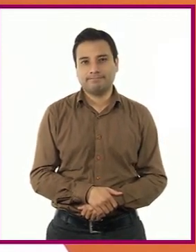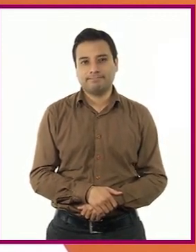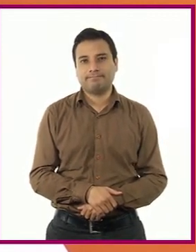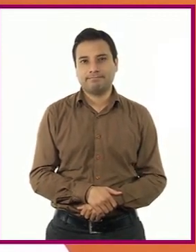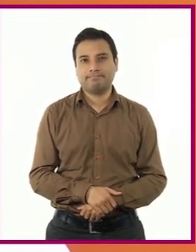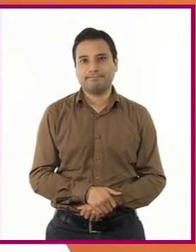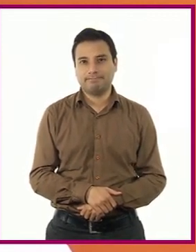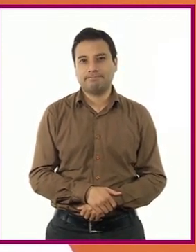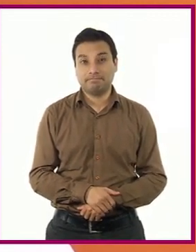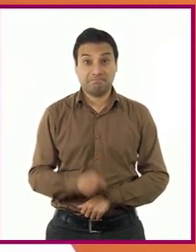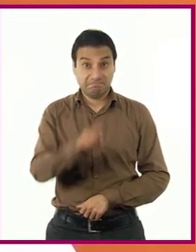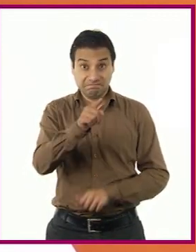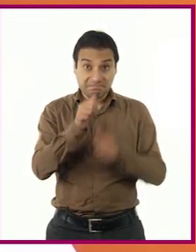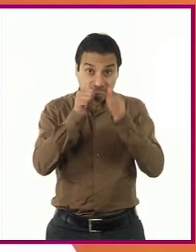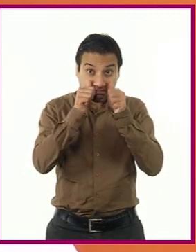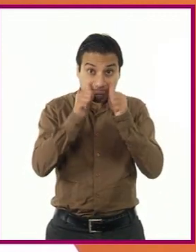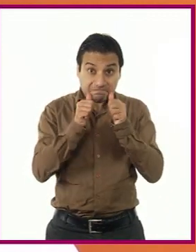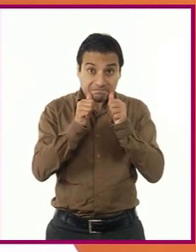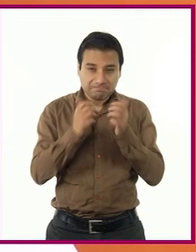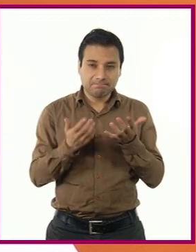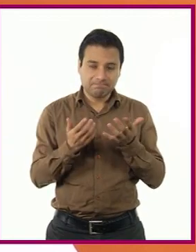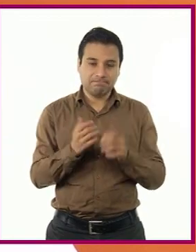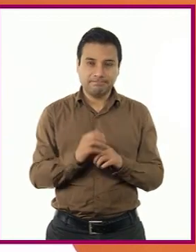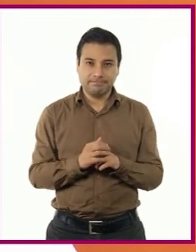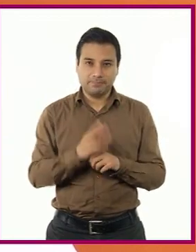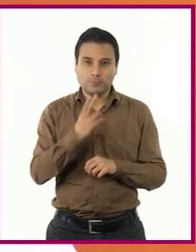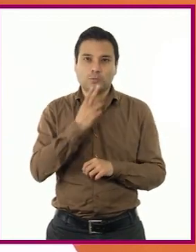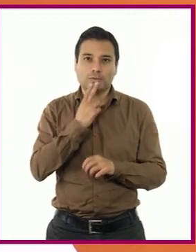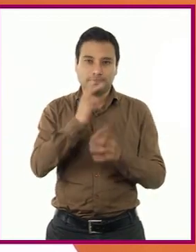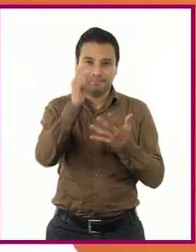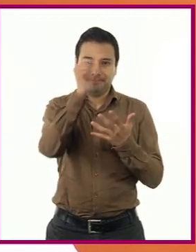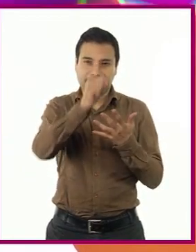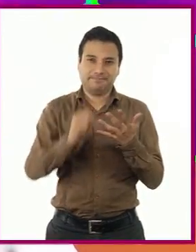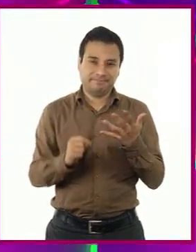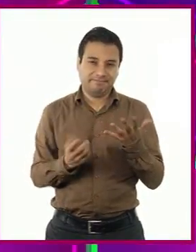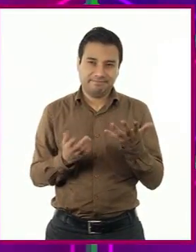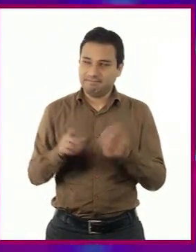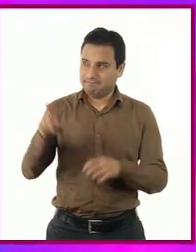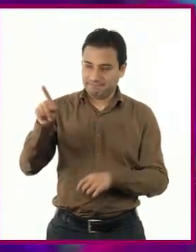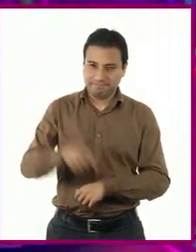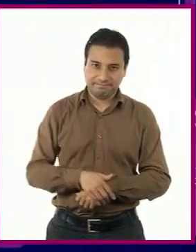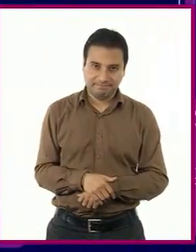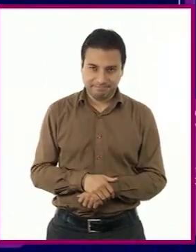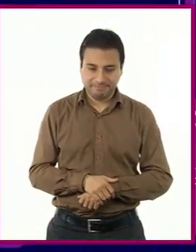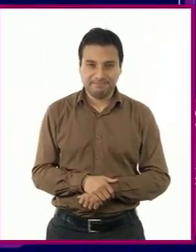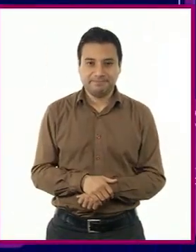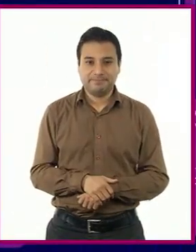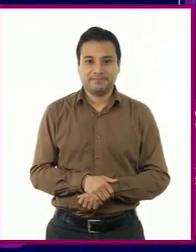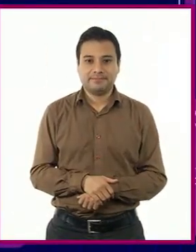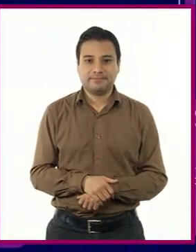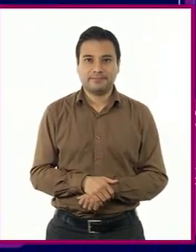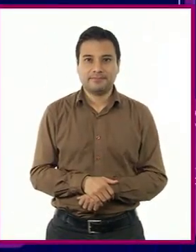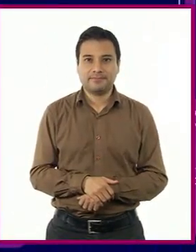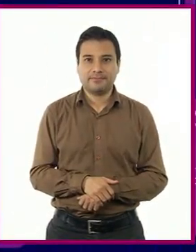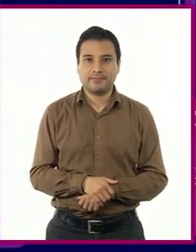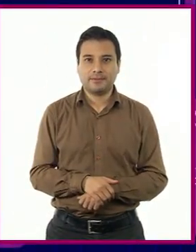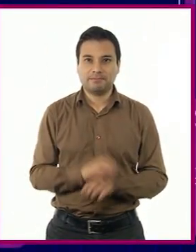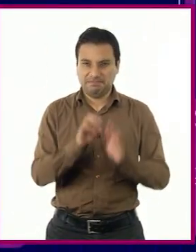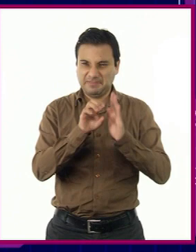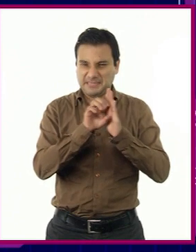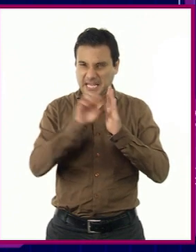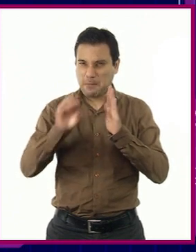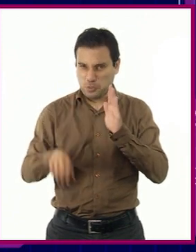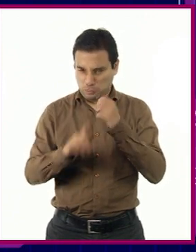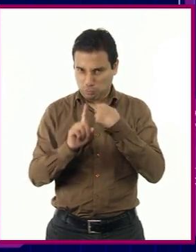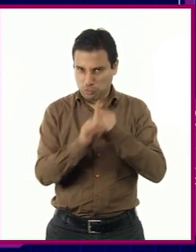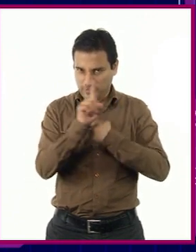tener discapacidad visual, preparen hojas Leyer, punzón y regleta. Les pondré un juego matemático